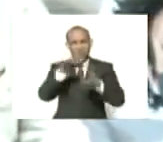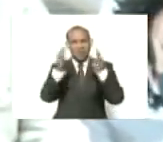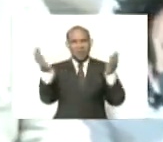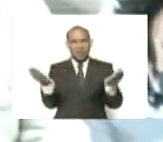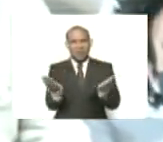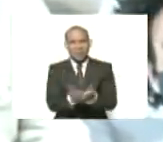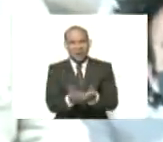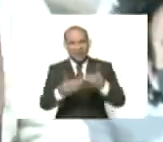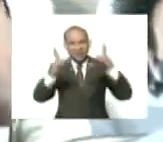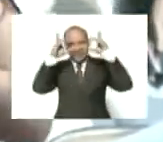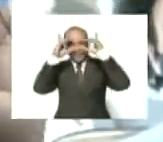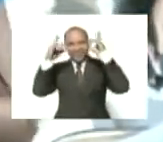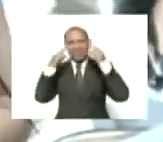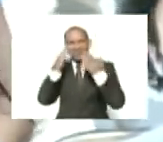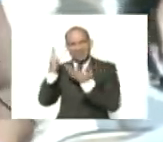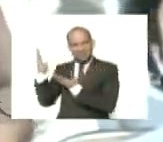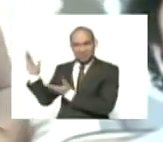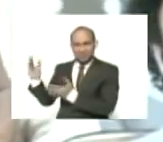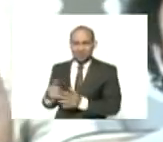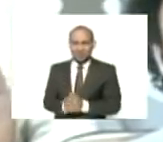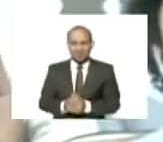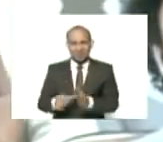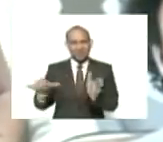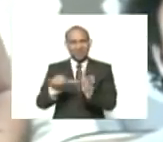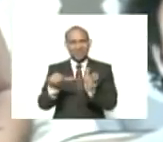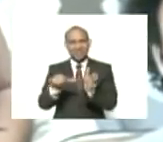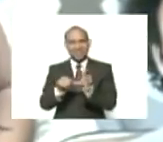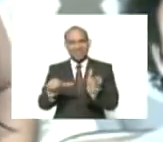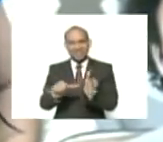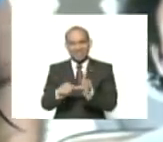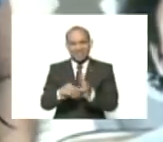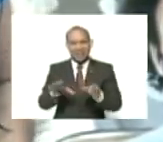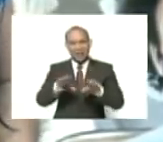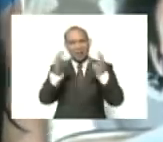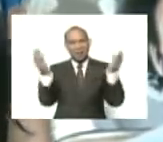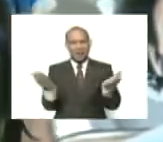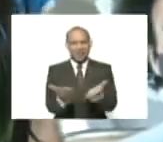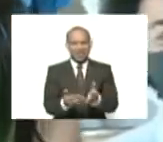de las Delcy. Queda cerca de Ganímedes, el planeta.